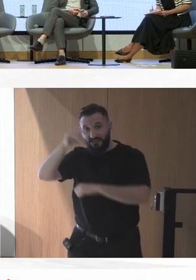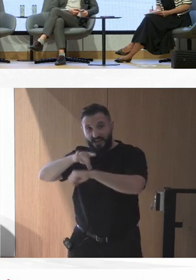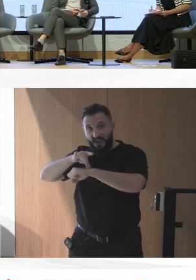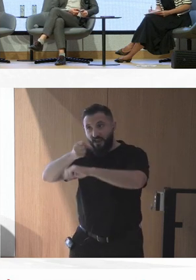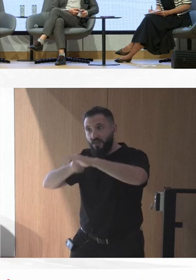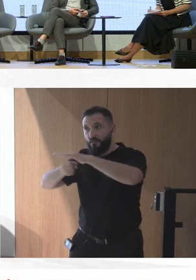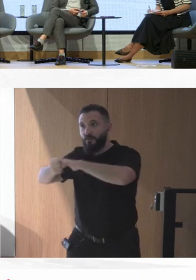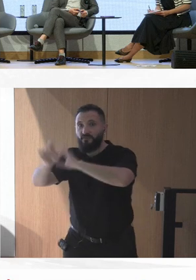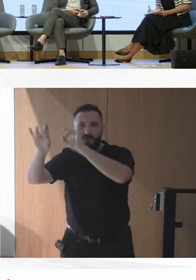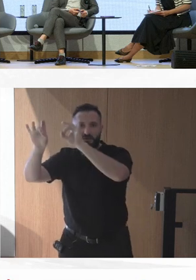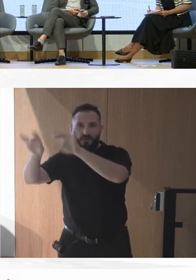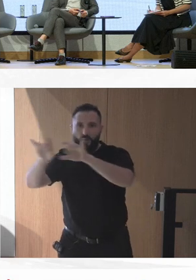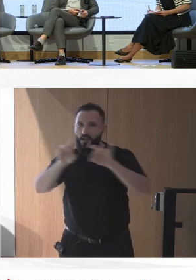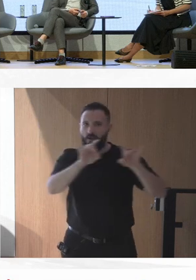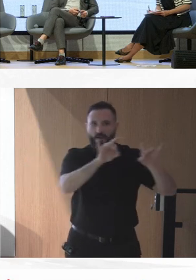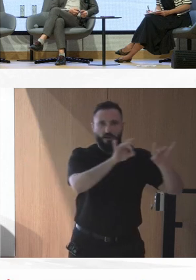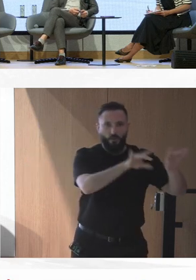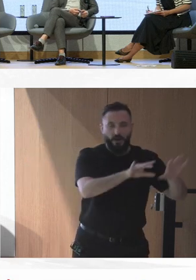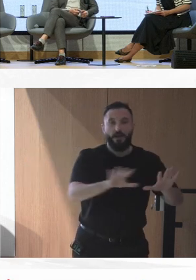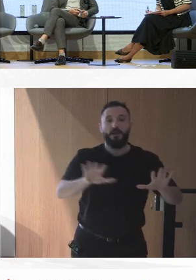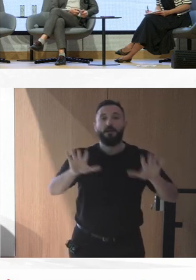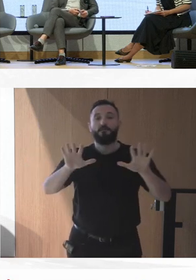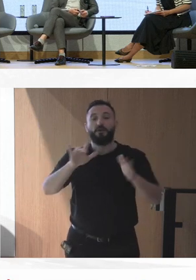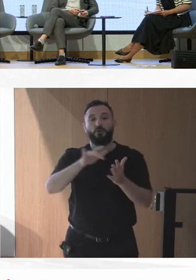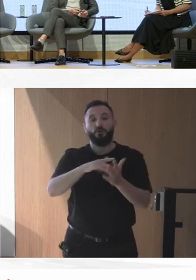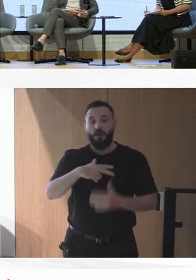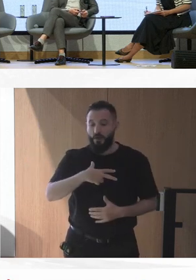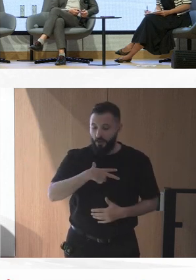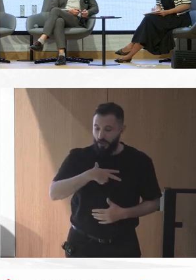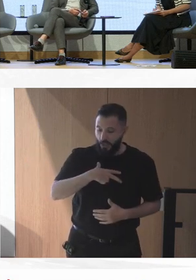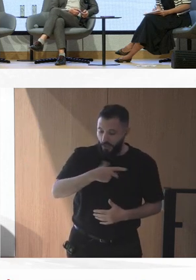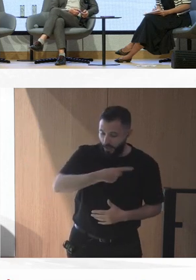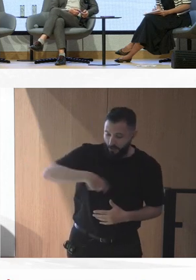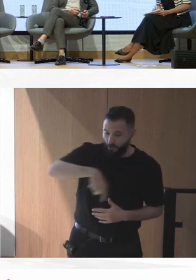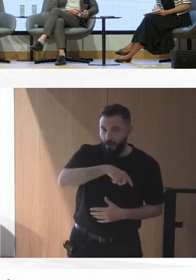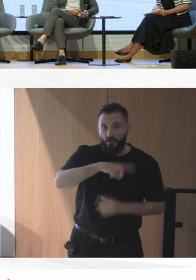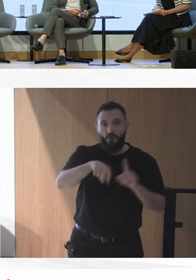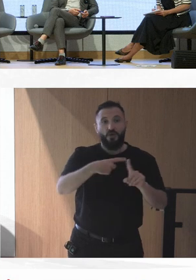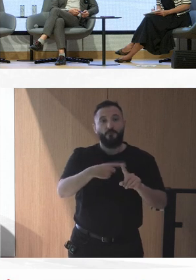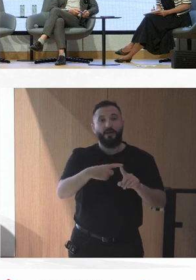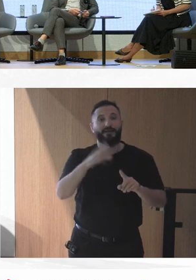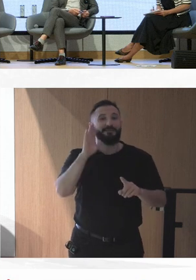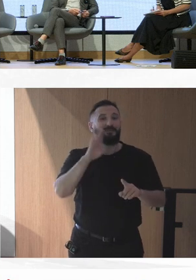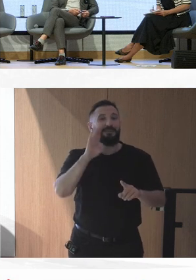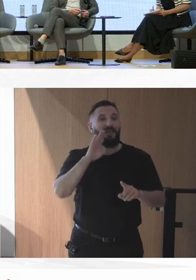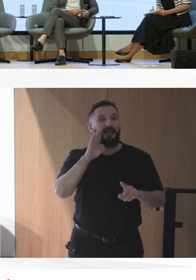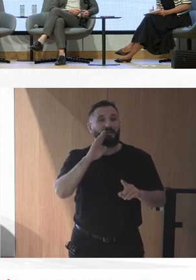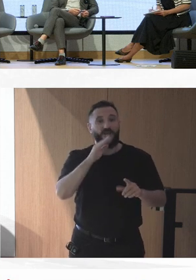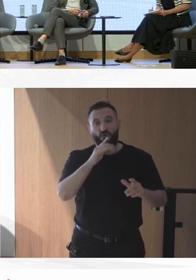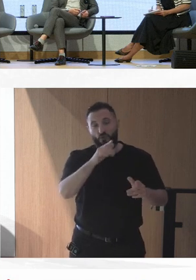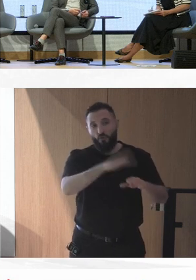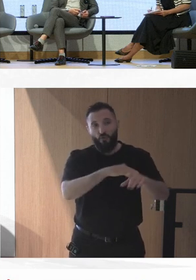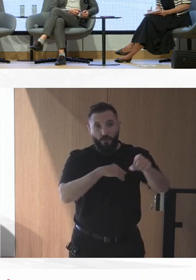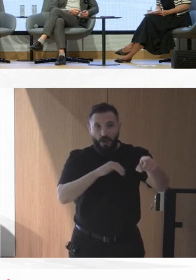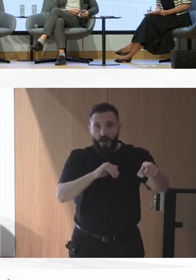Pero desde el punto de vista de la mayor parte de los abogados y también de los acusados, ellos prefieren estar